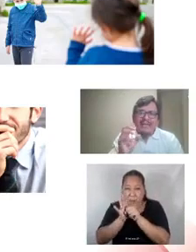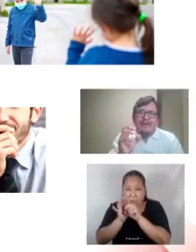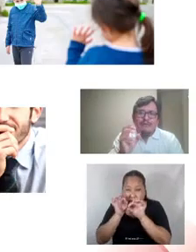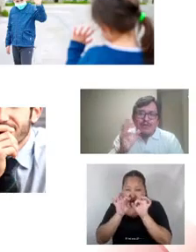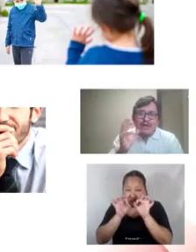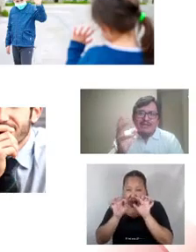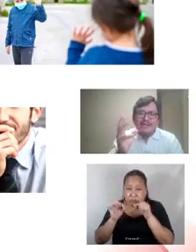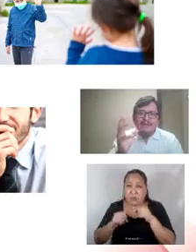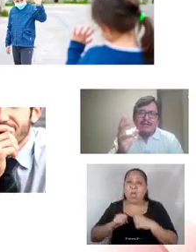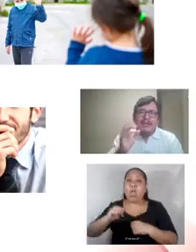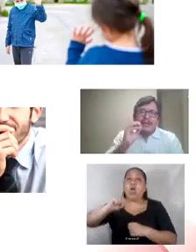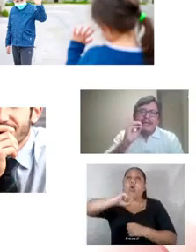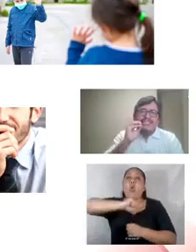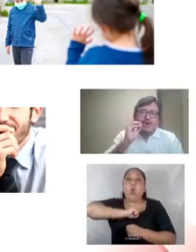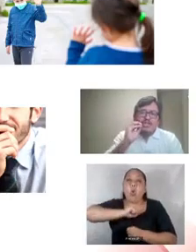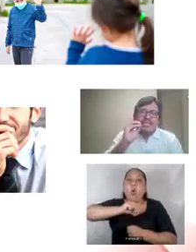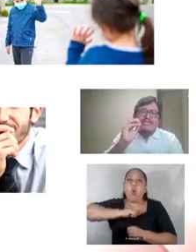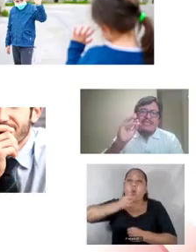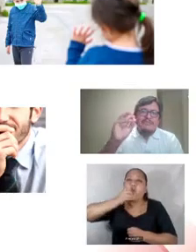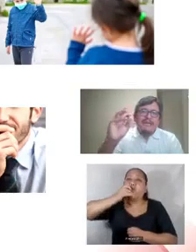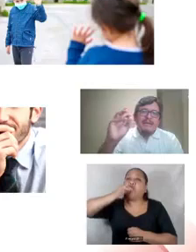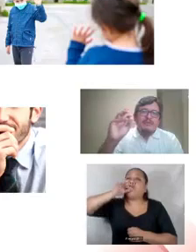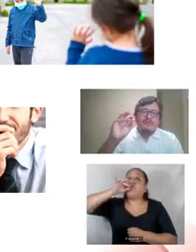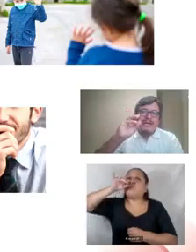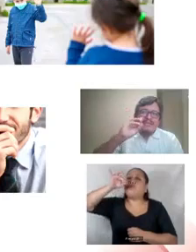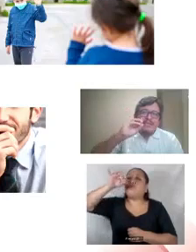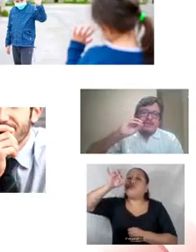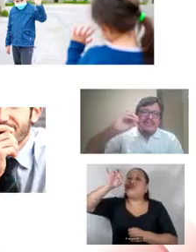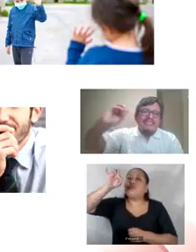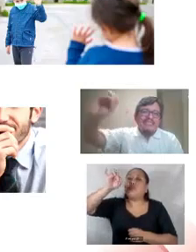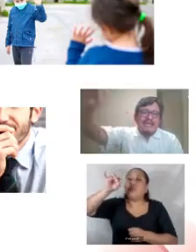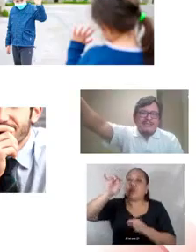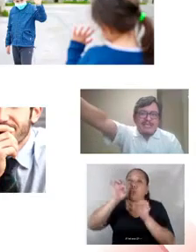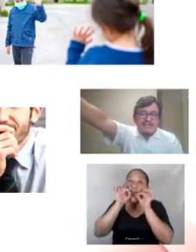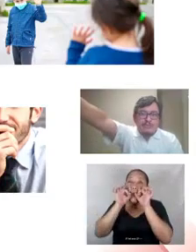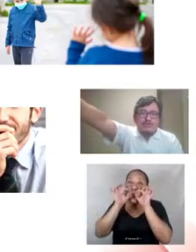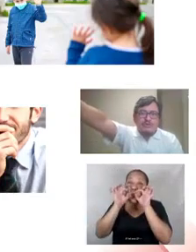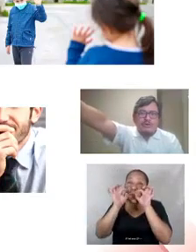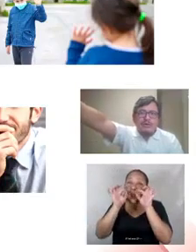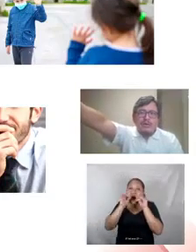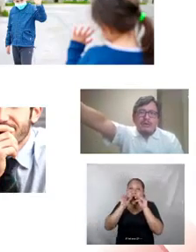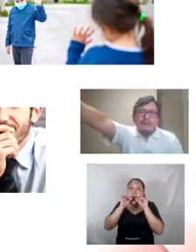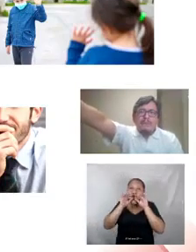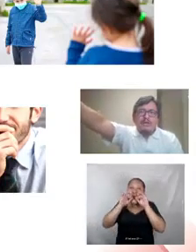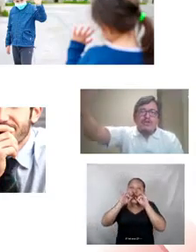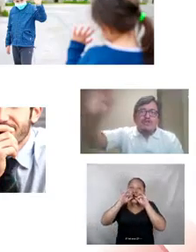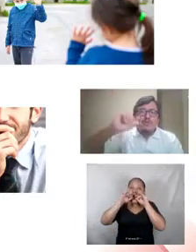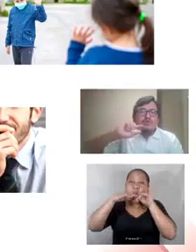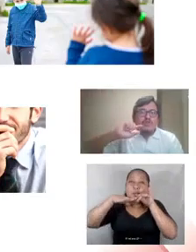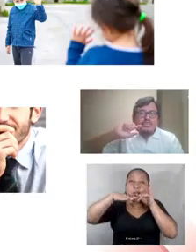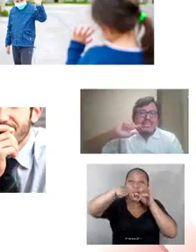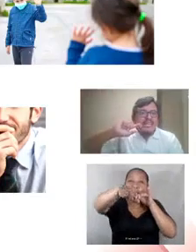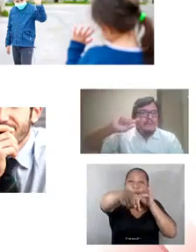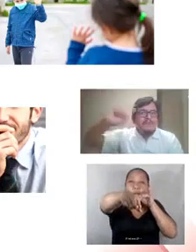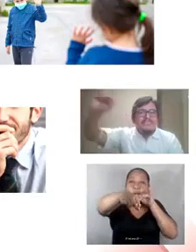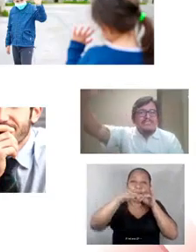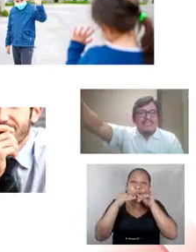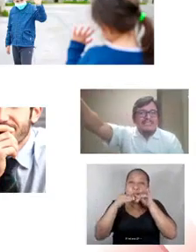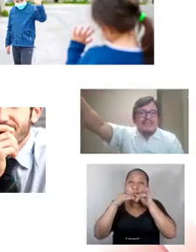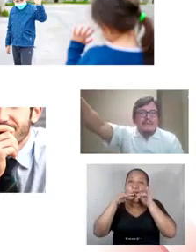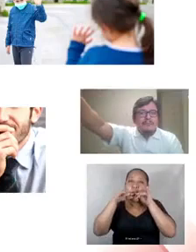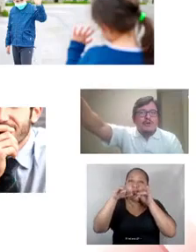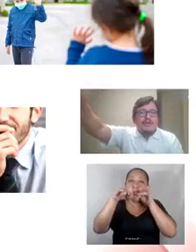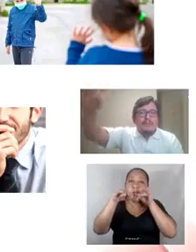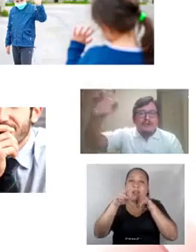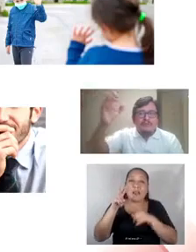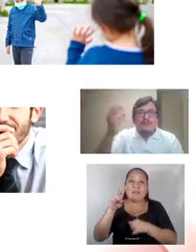que cuando uno tose o estornuda o habla fuerte, las gotitas que disparamos van a tener una distancia de expulsión. Pero los virus no tienen la